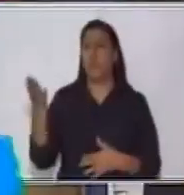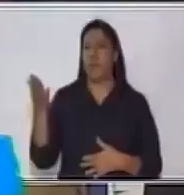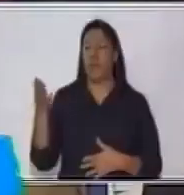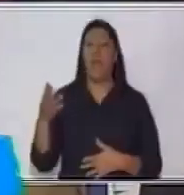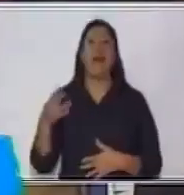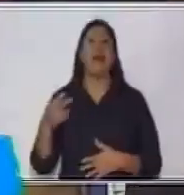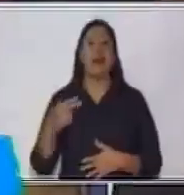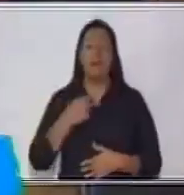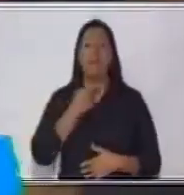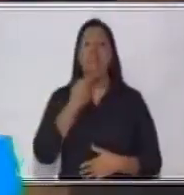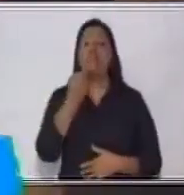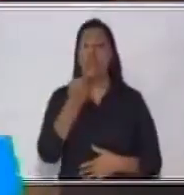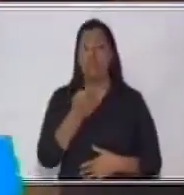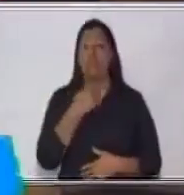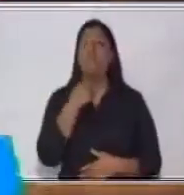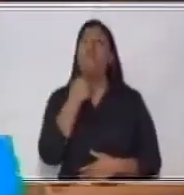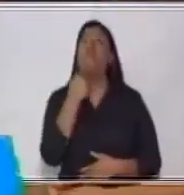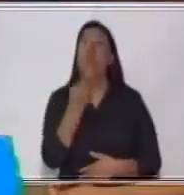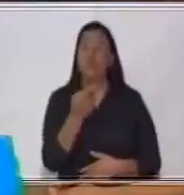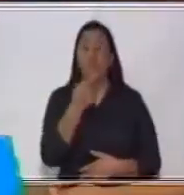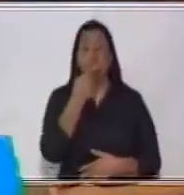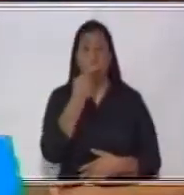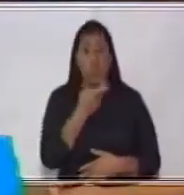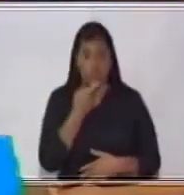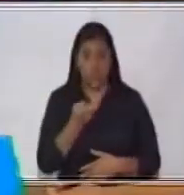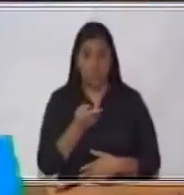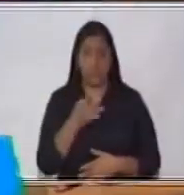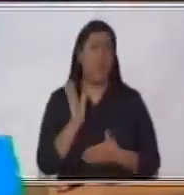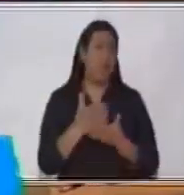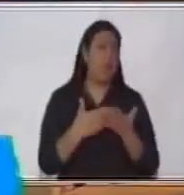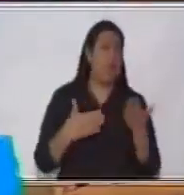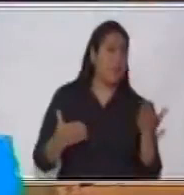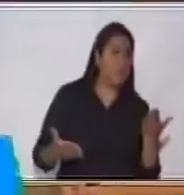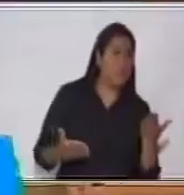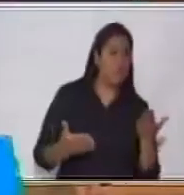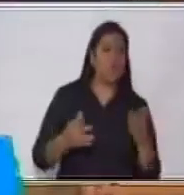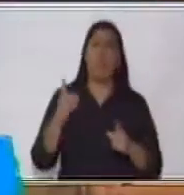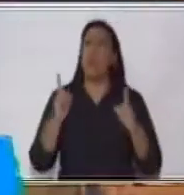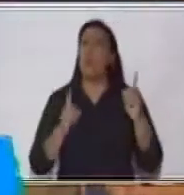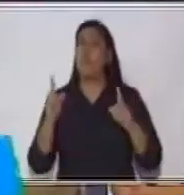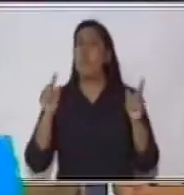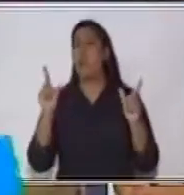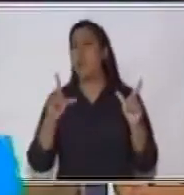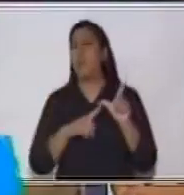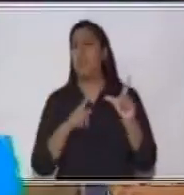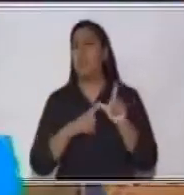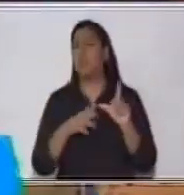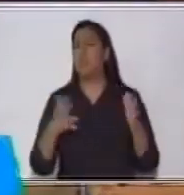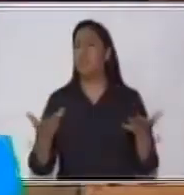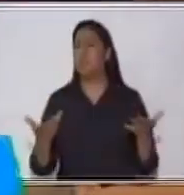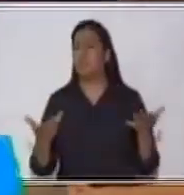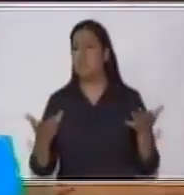Sonidos, es decir, fonemas, algunos sonidos. ¿De cuáles letras viste tú?